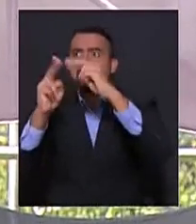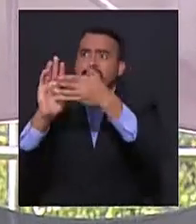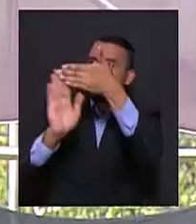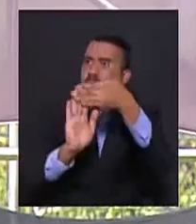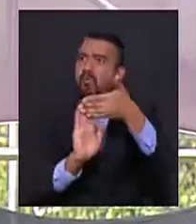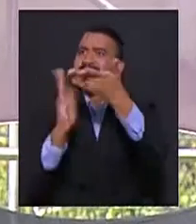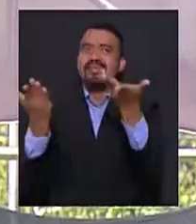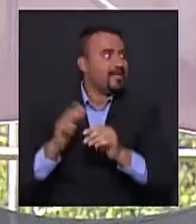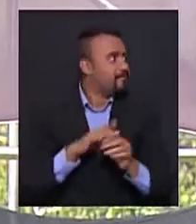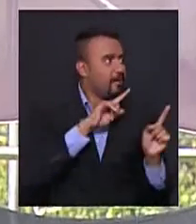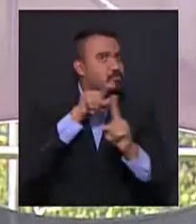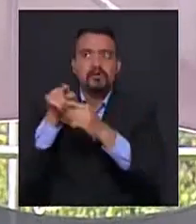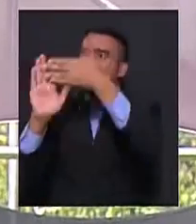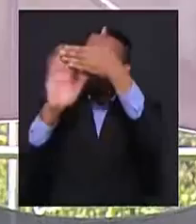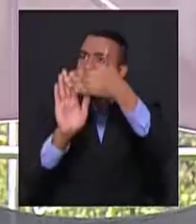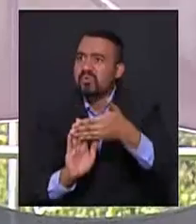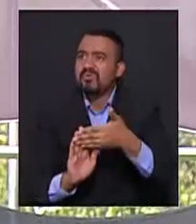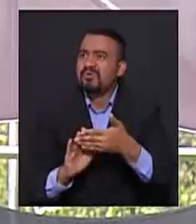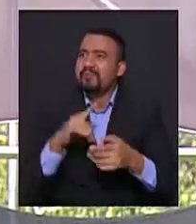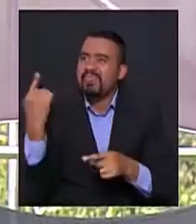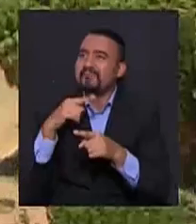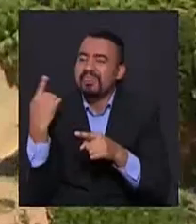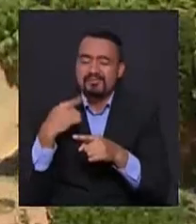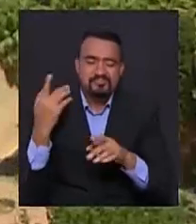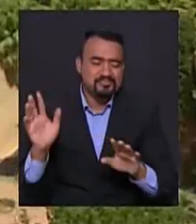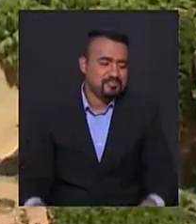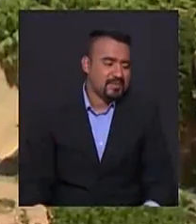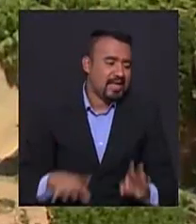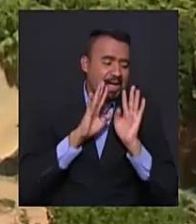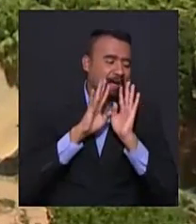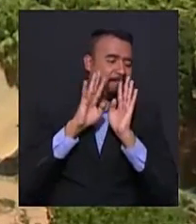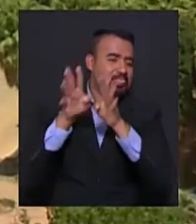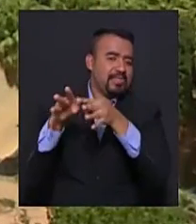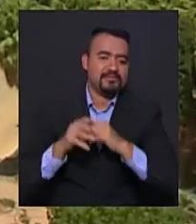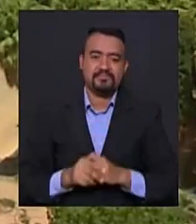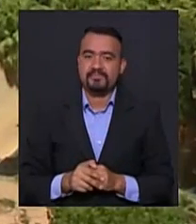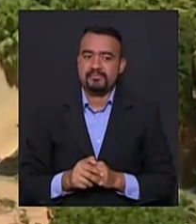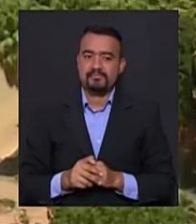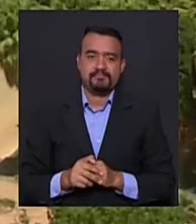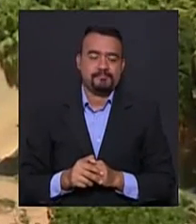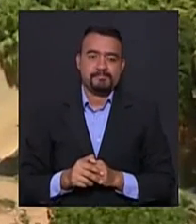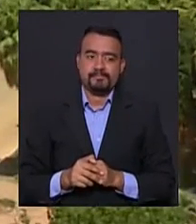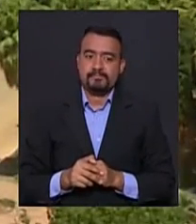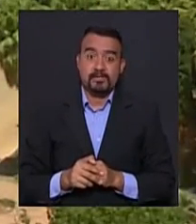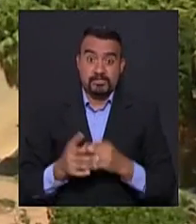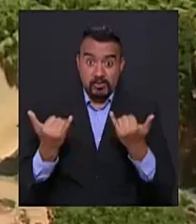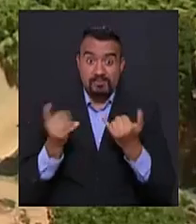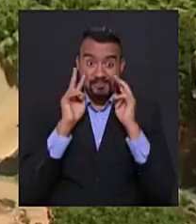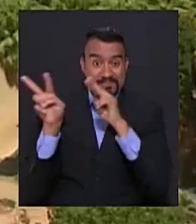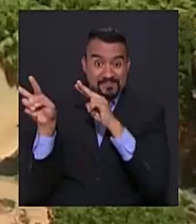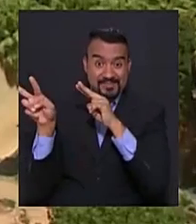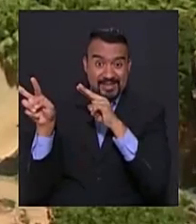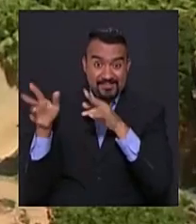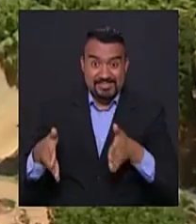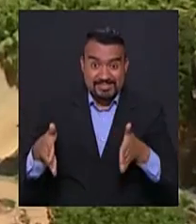convertirse en una estructura insostenible. Es justo ser conscientes de